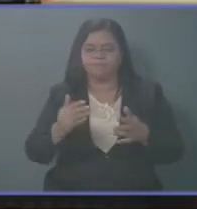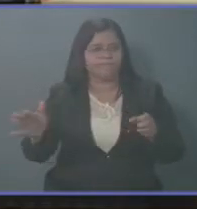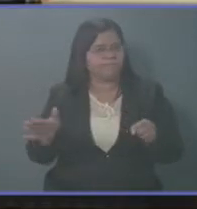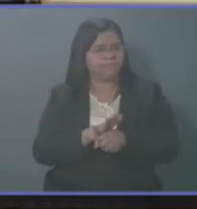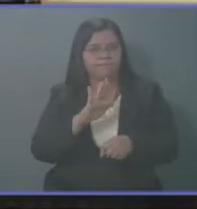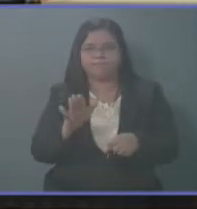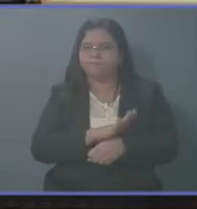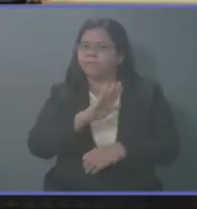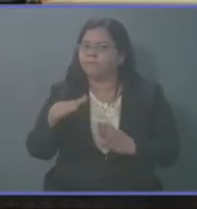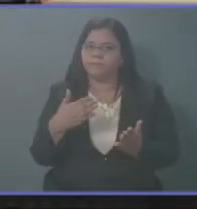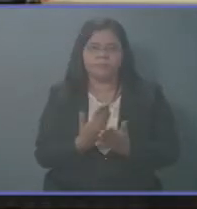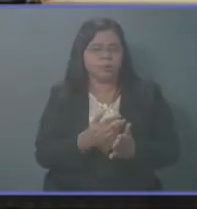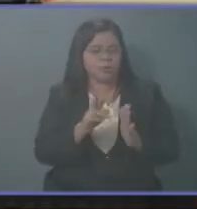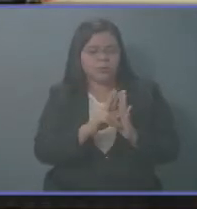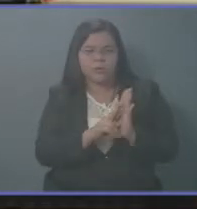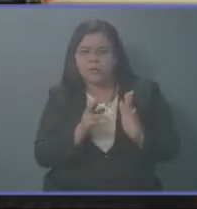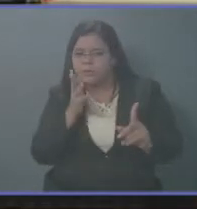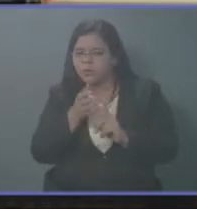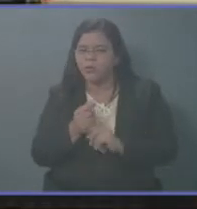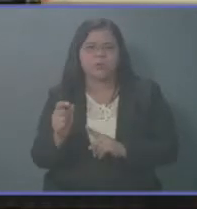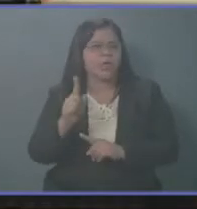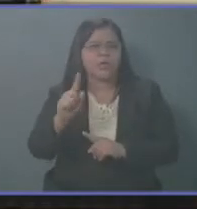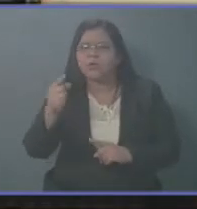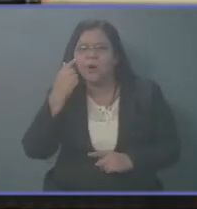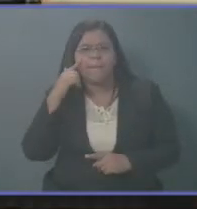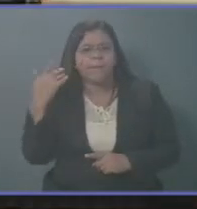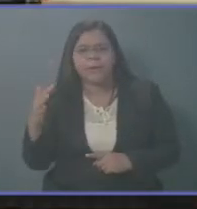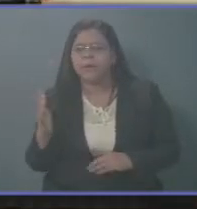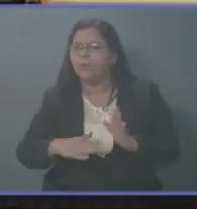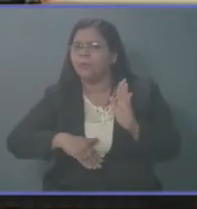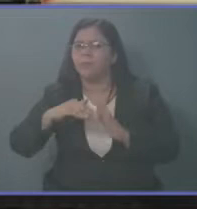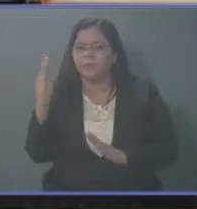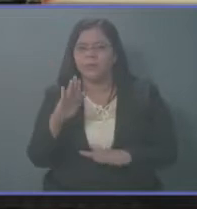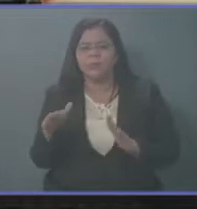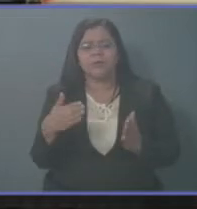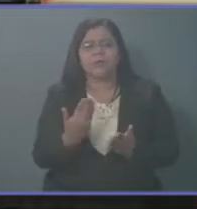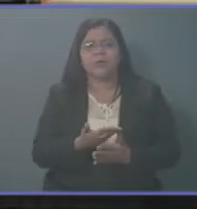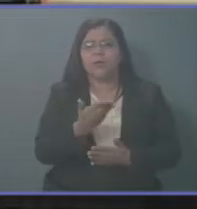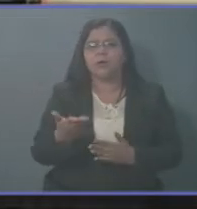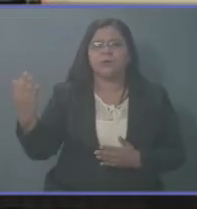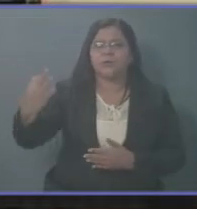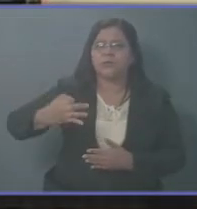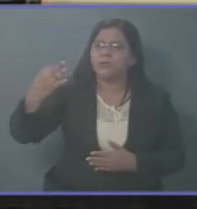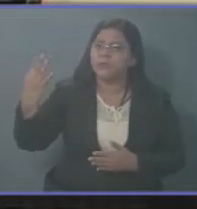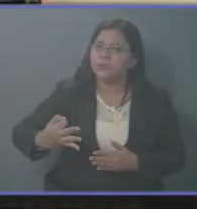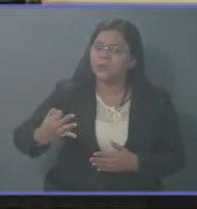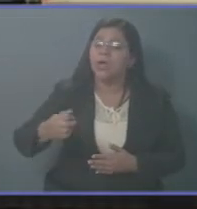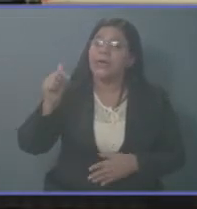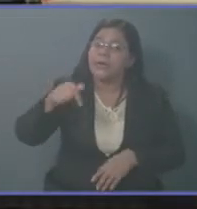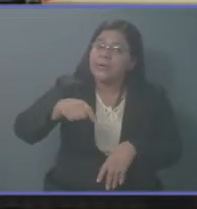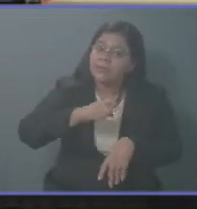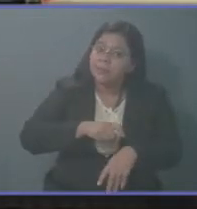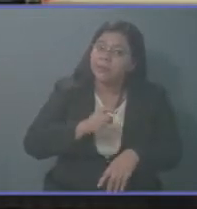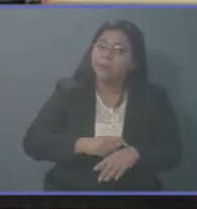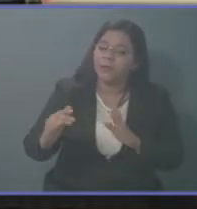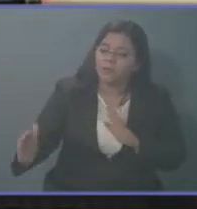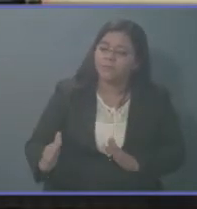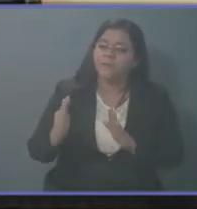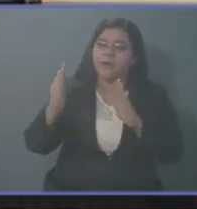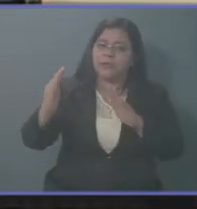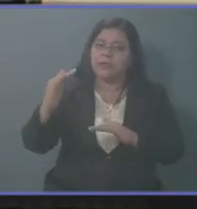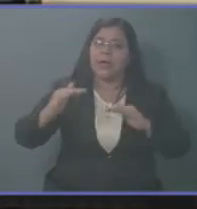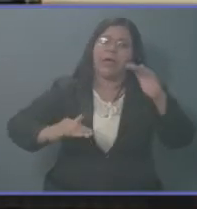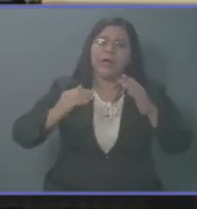finalidad perseguida, sin poner en riesgo más allá de lo estrictamente necesario, dadas las circunstancias del momento que estamos viviendo, la